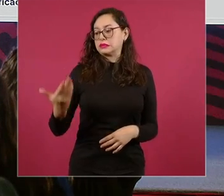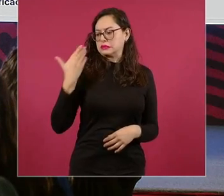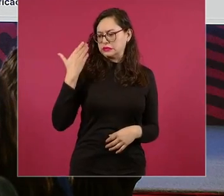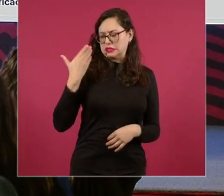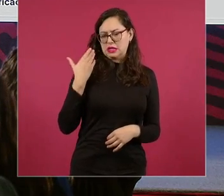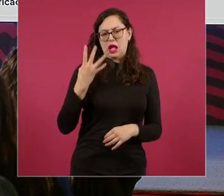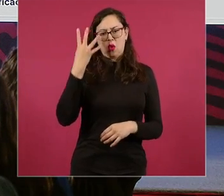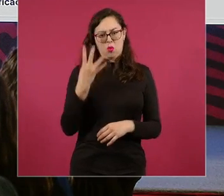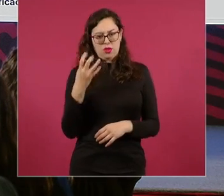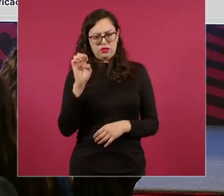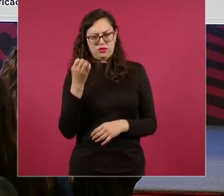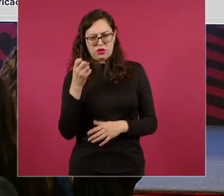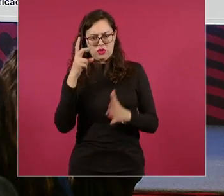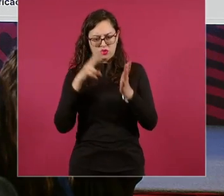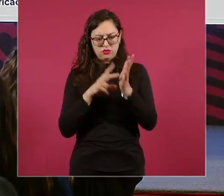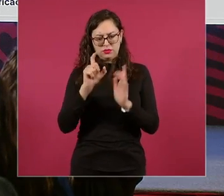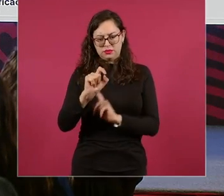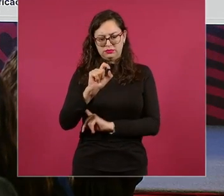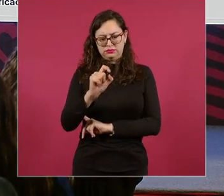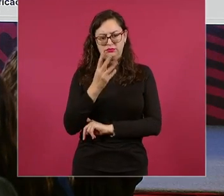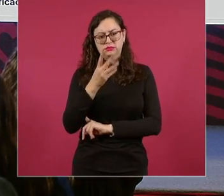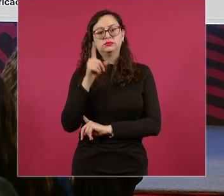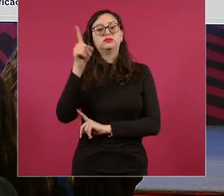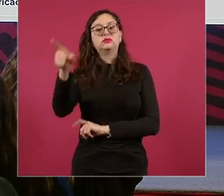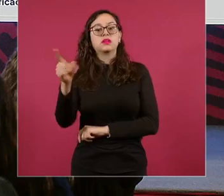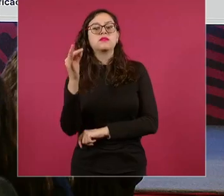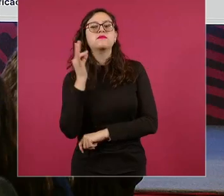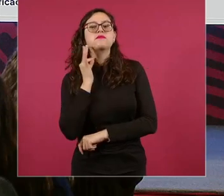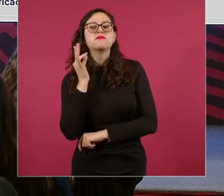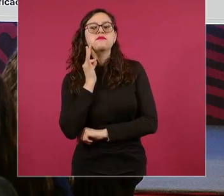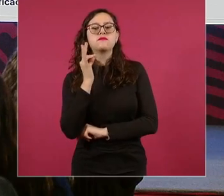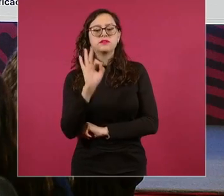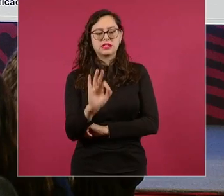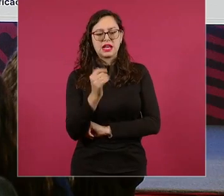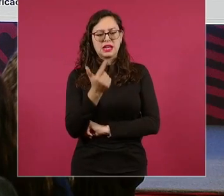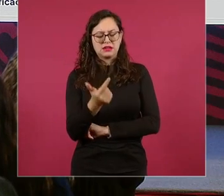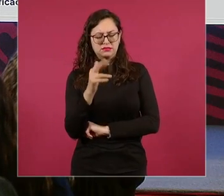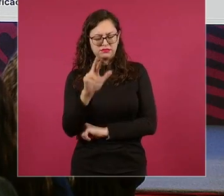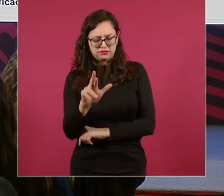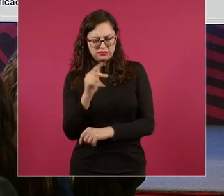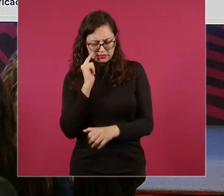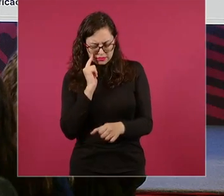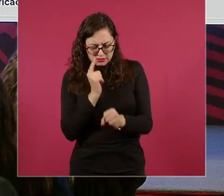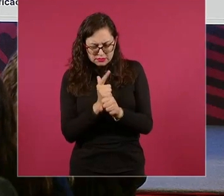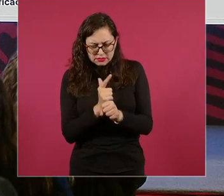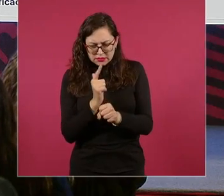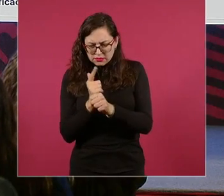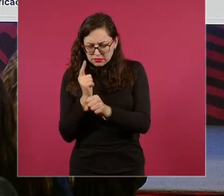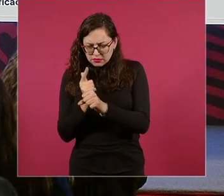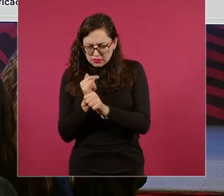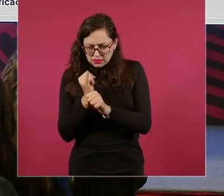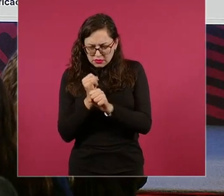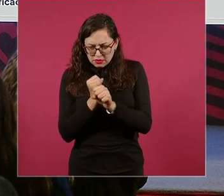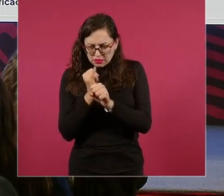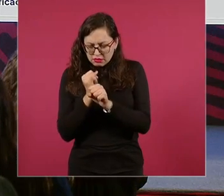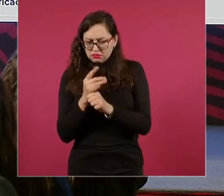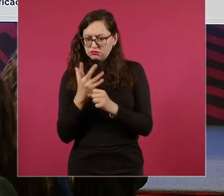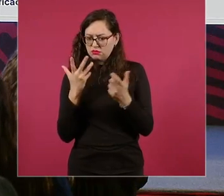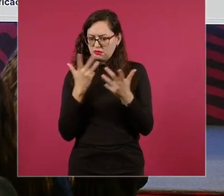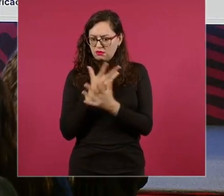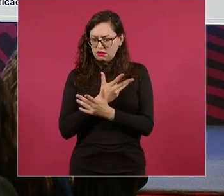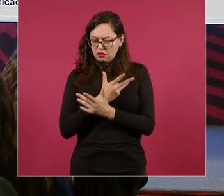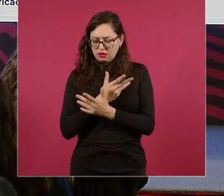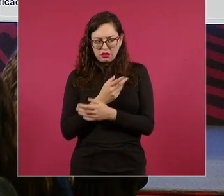Fiscalía General de la República solicitó una orden de aprehensión en